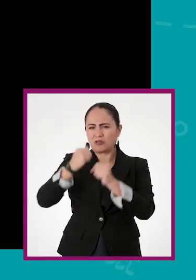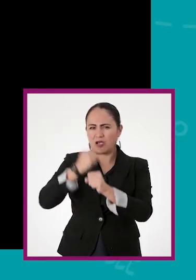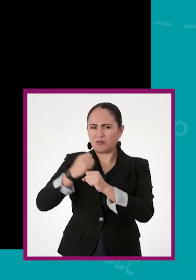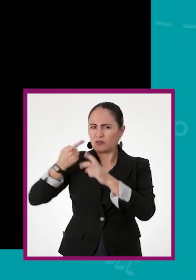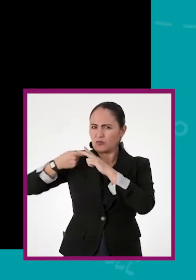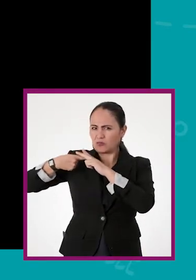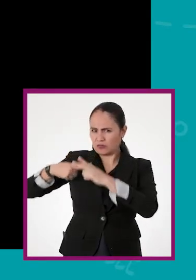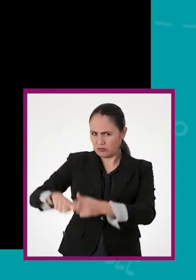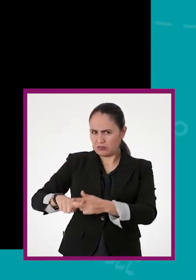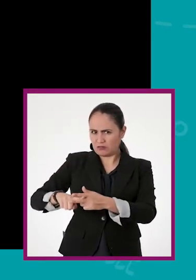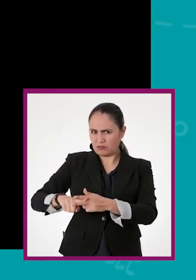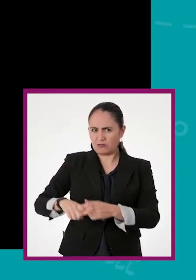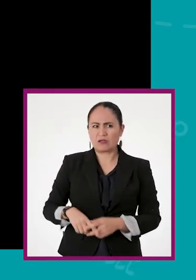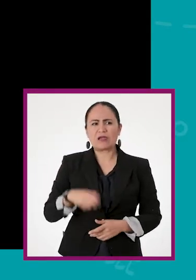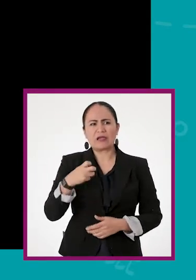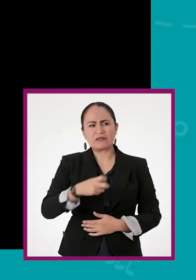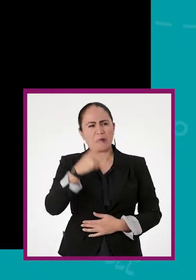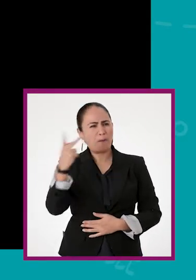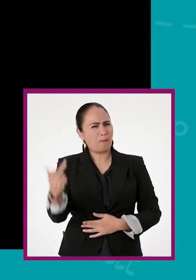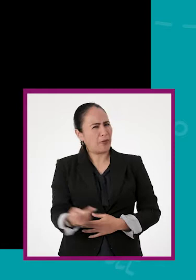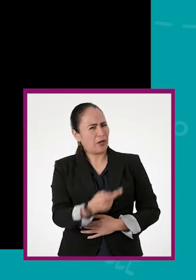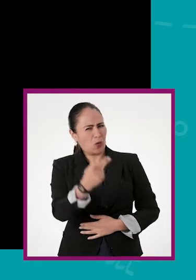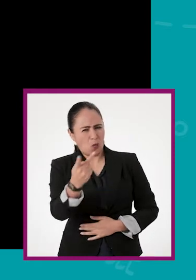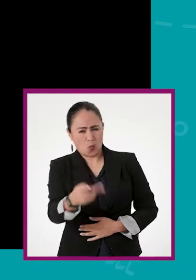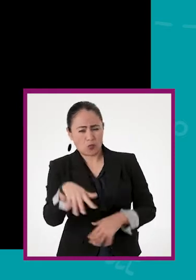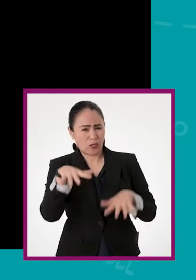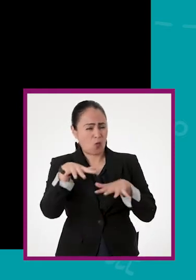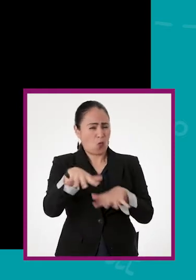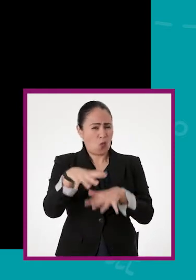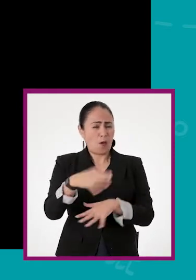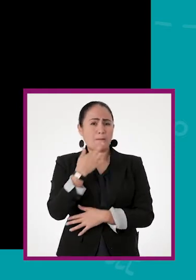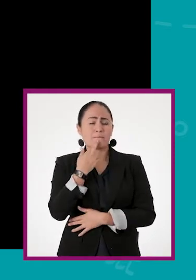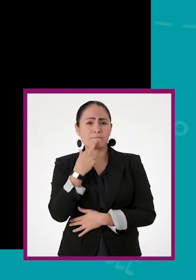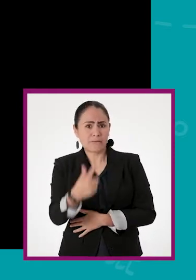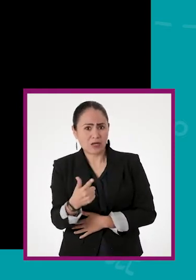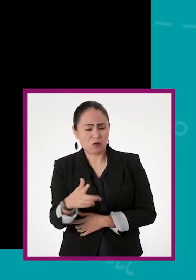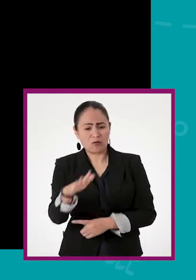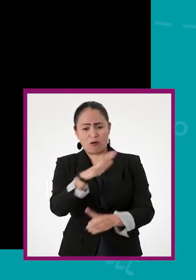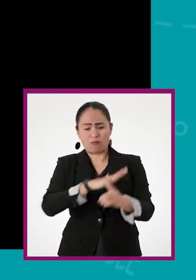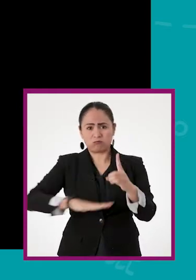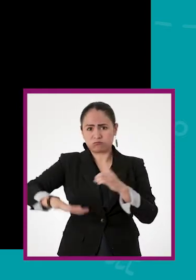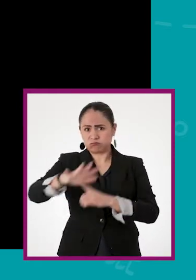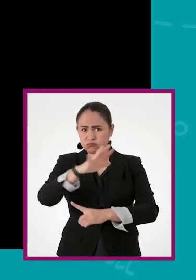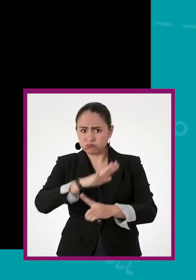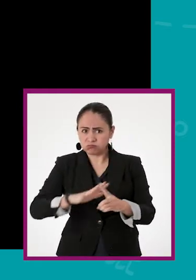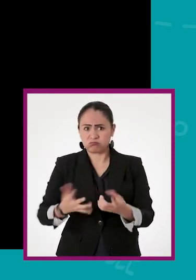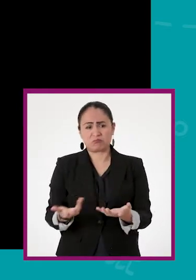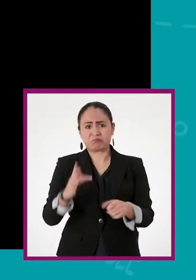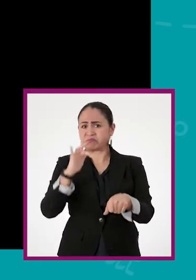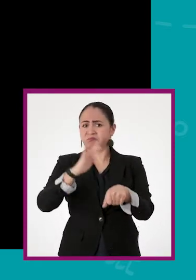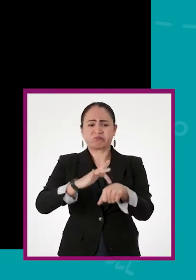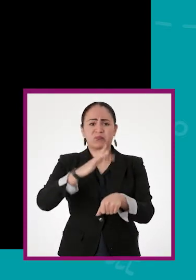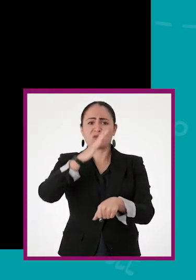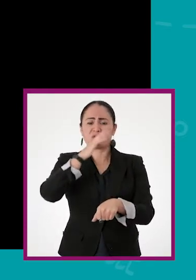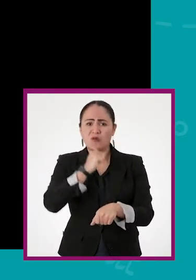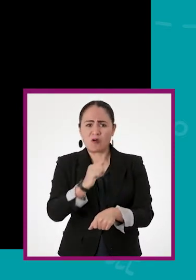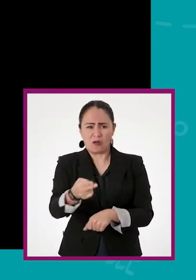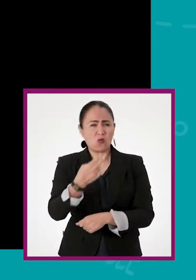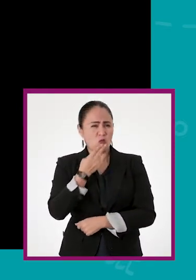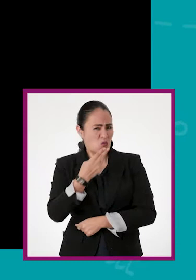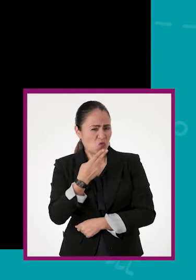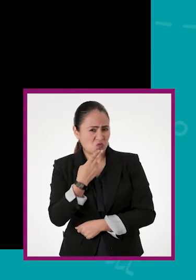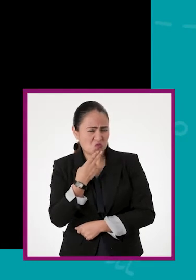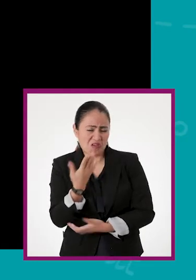años. Podemos decir que es la pregunta filosófica por excelencia, la más general y abstracta, sin aparente